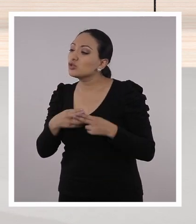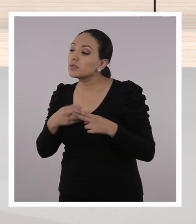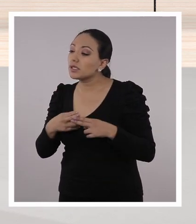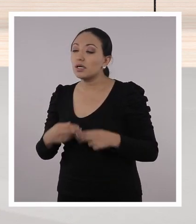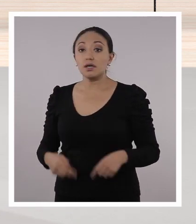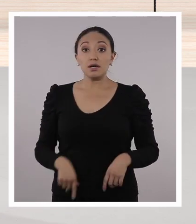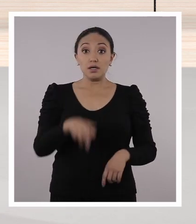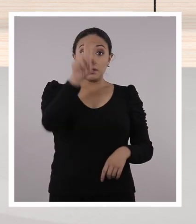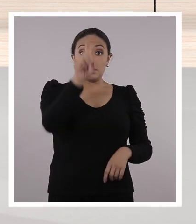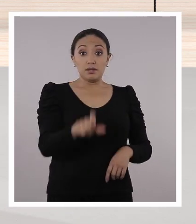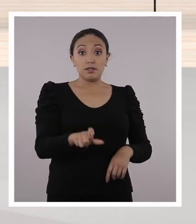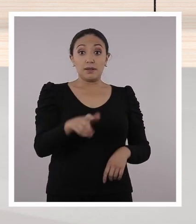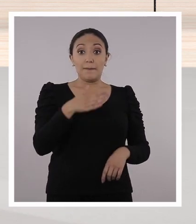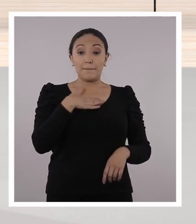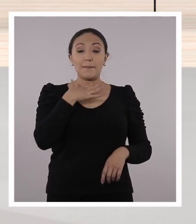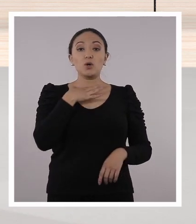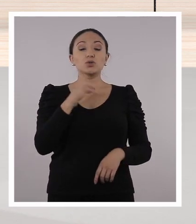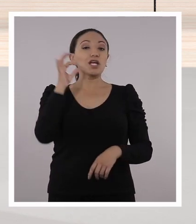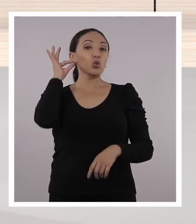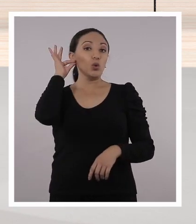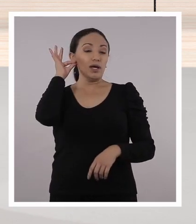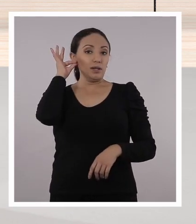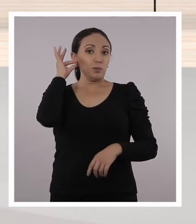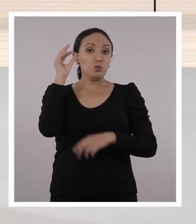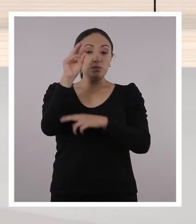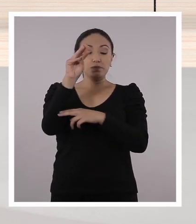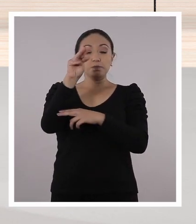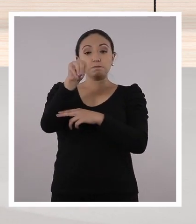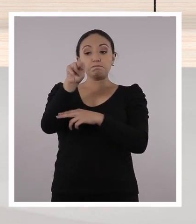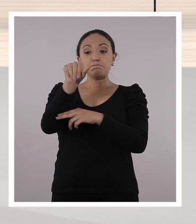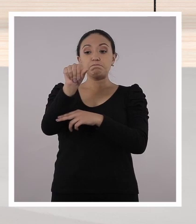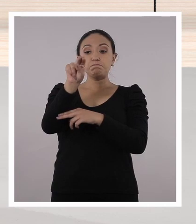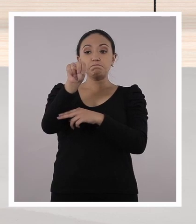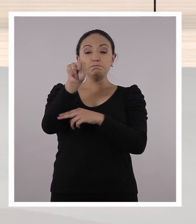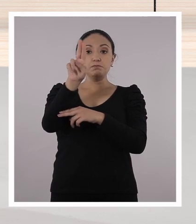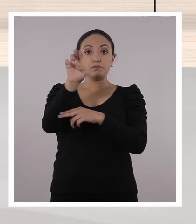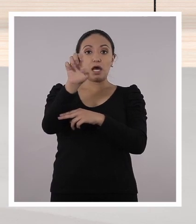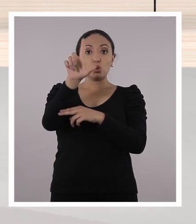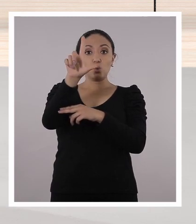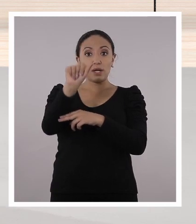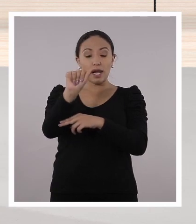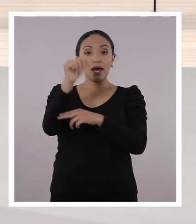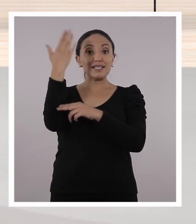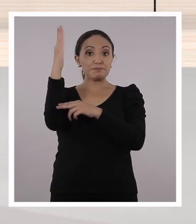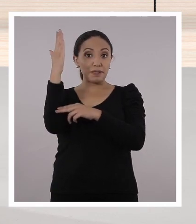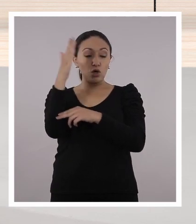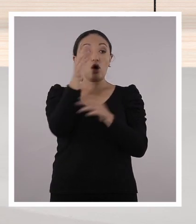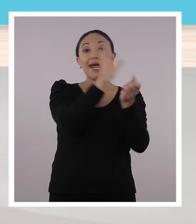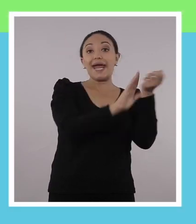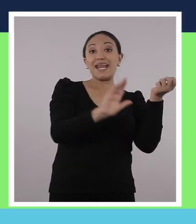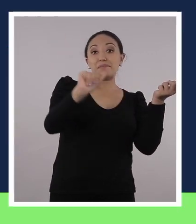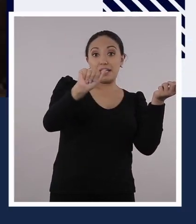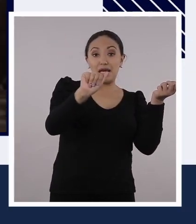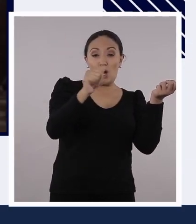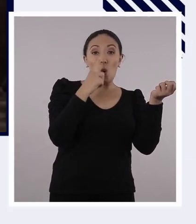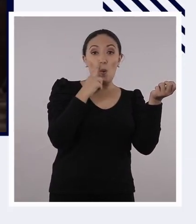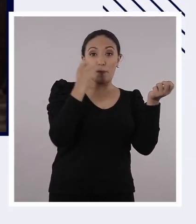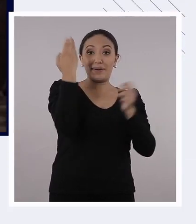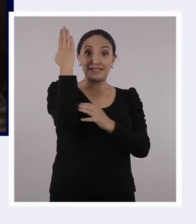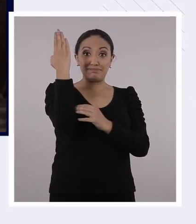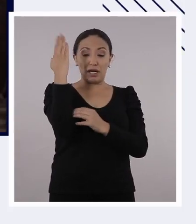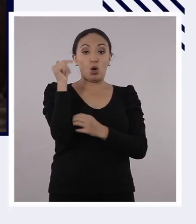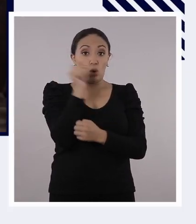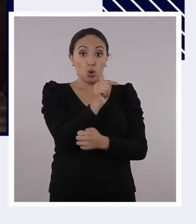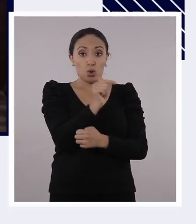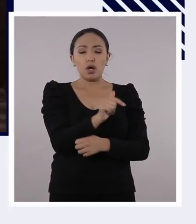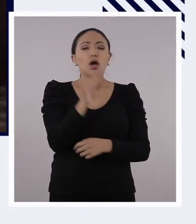ese personaje? Ese personaje es Manuela Espejo. Manuela Espejo era la hermana de Eugenio Espejo,